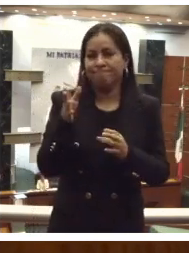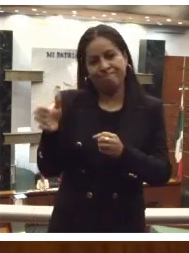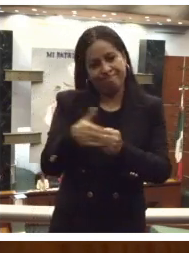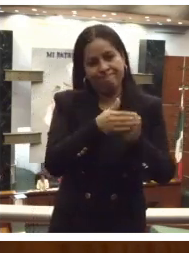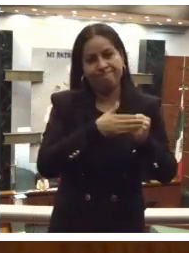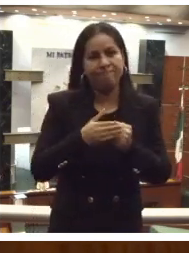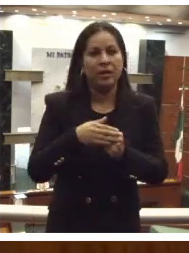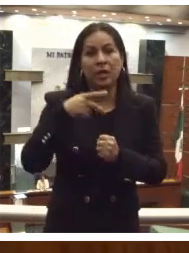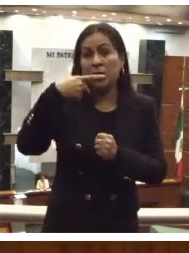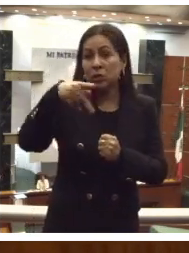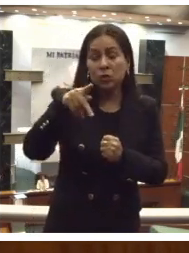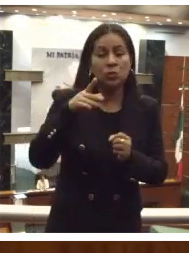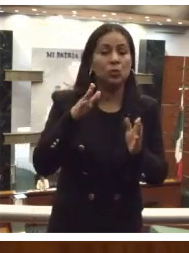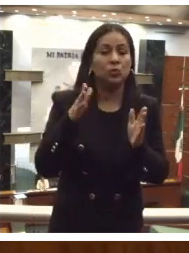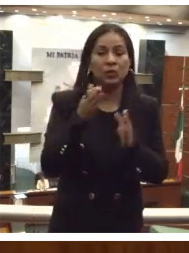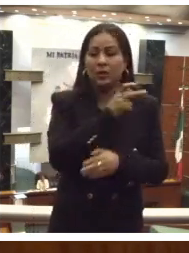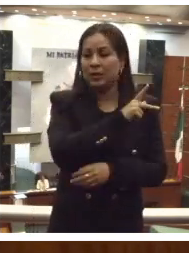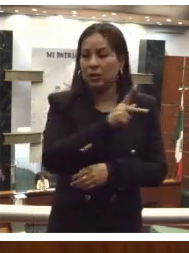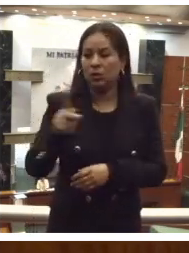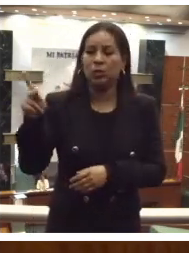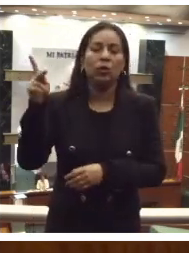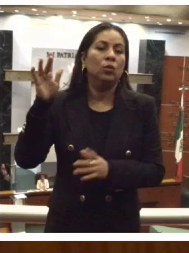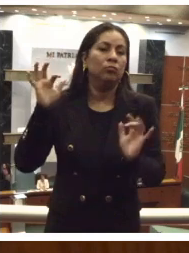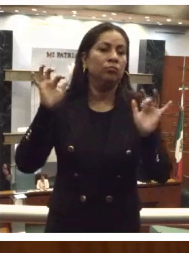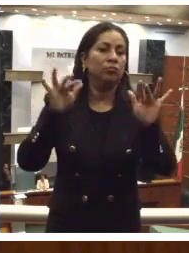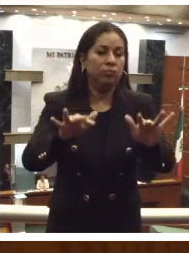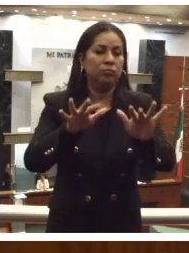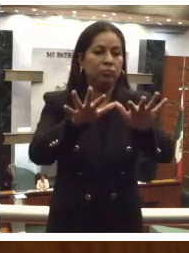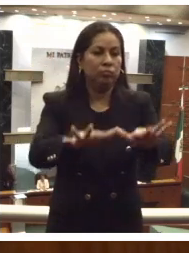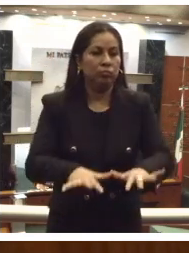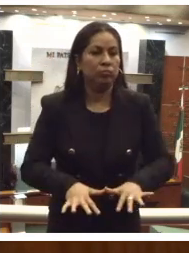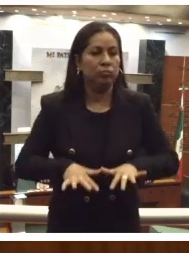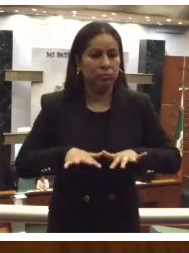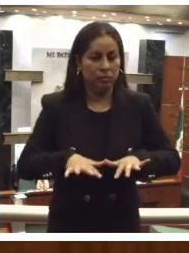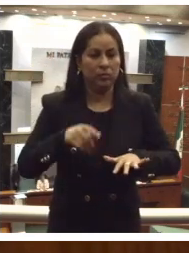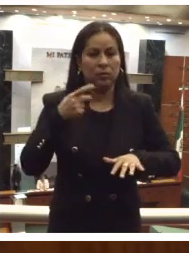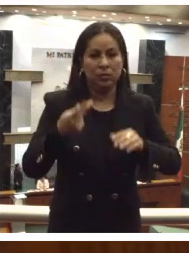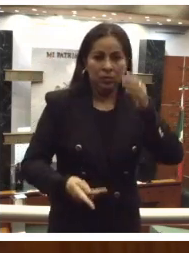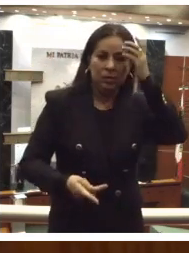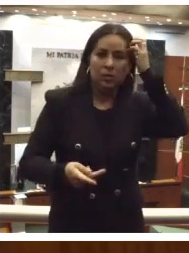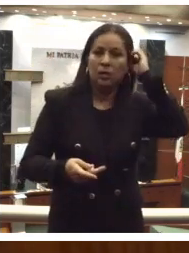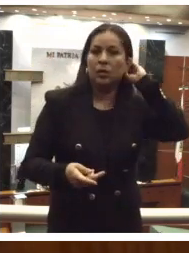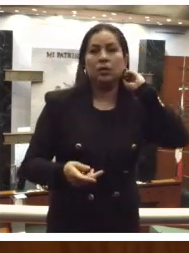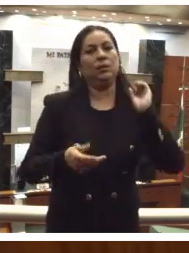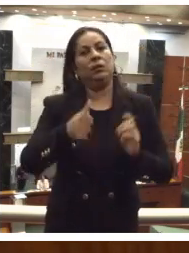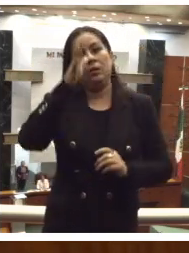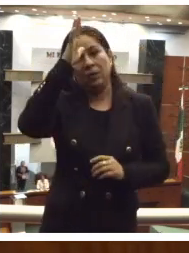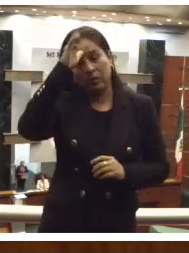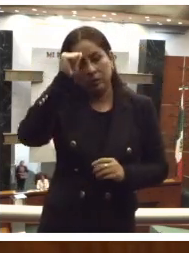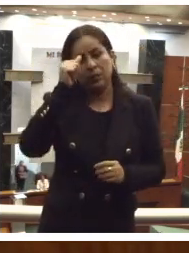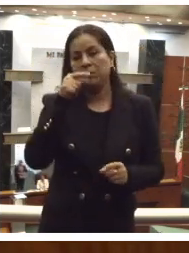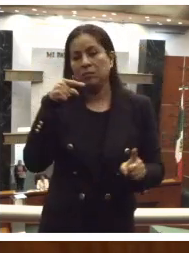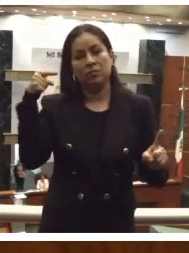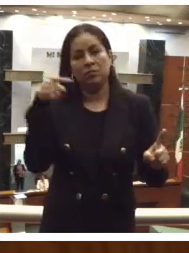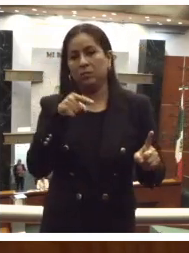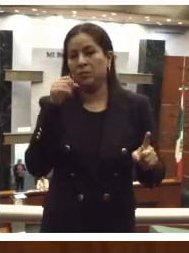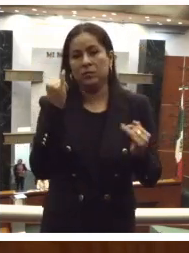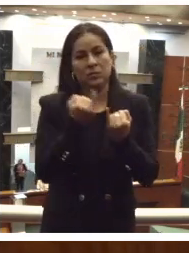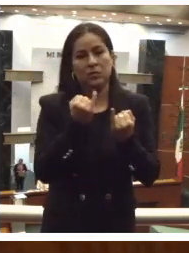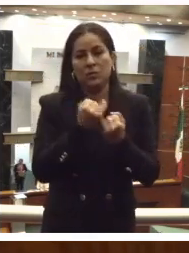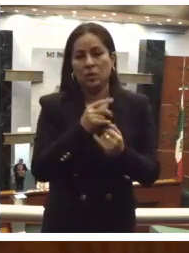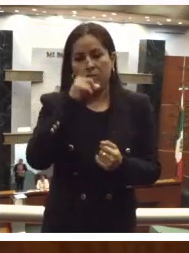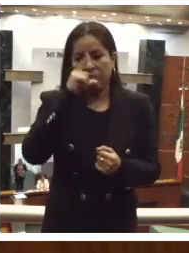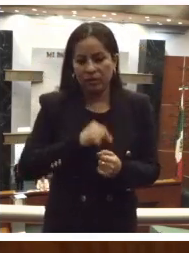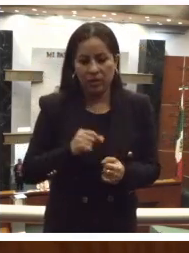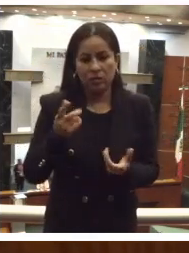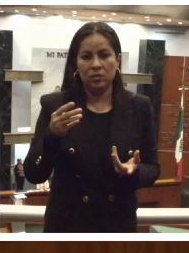convocamos a que el suyo, el de todas y todos los presentes en este salón de plenos, vaya en el mismo sentido. No le